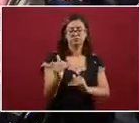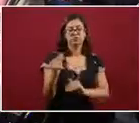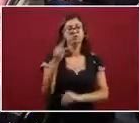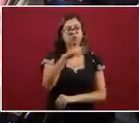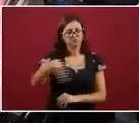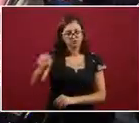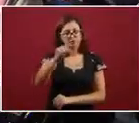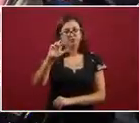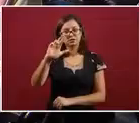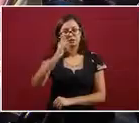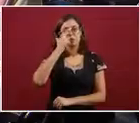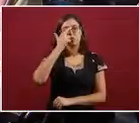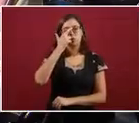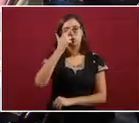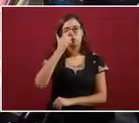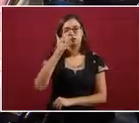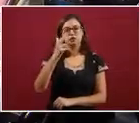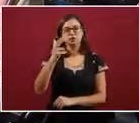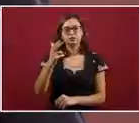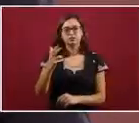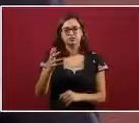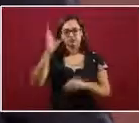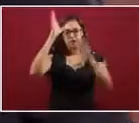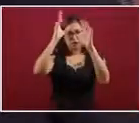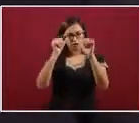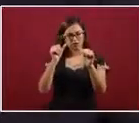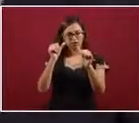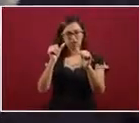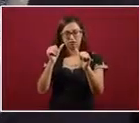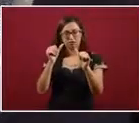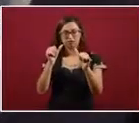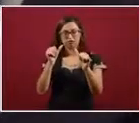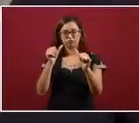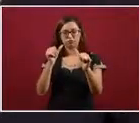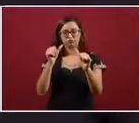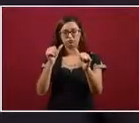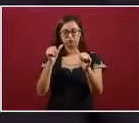que se llegó ese